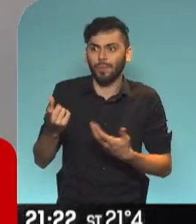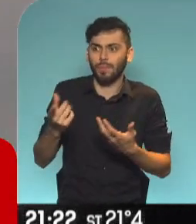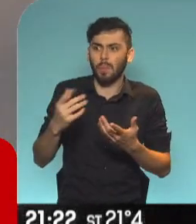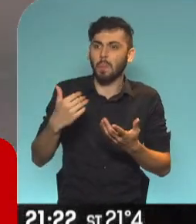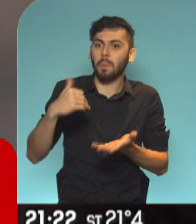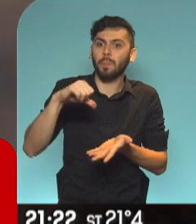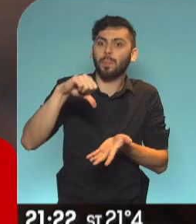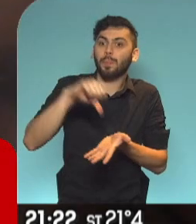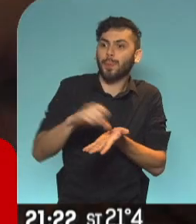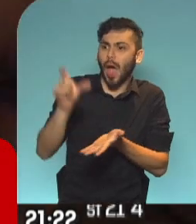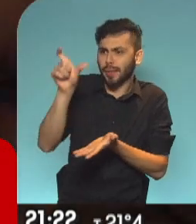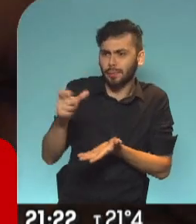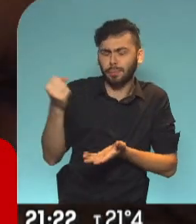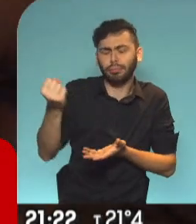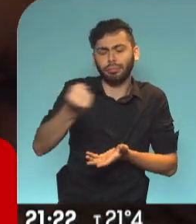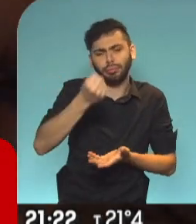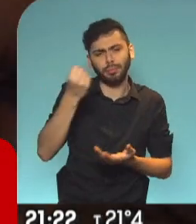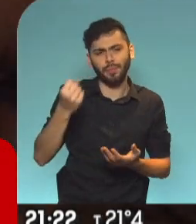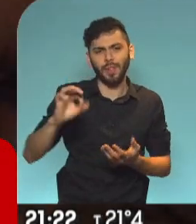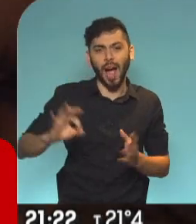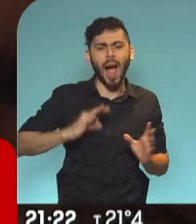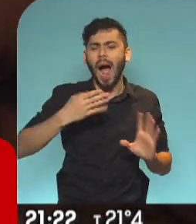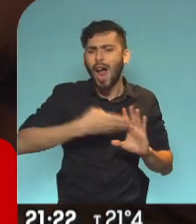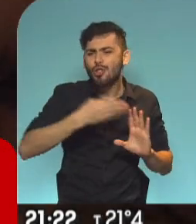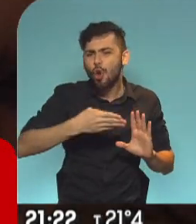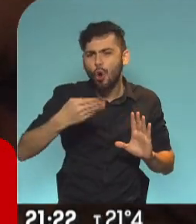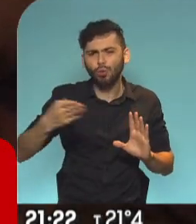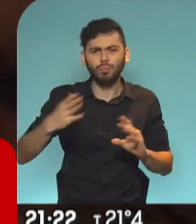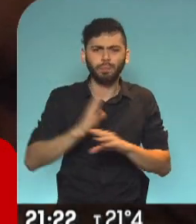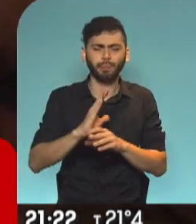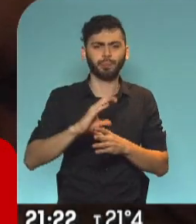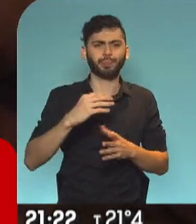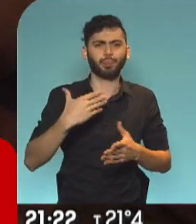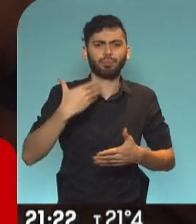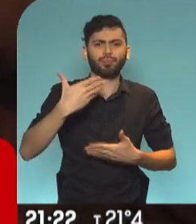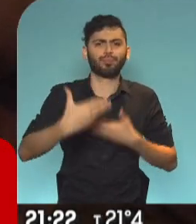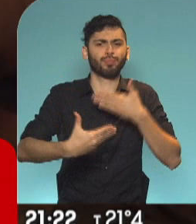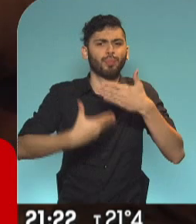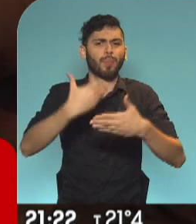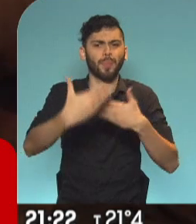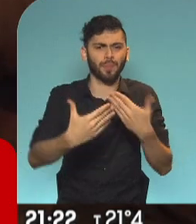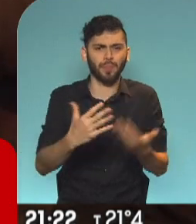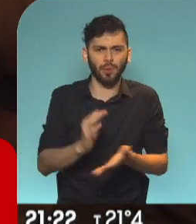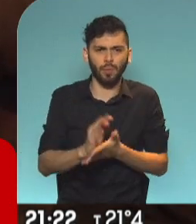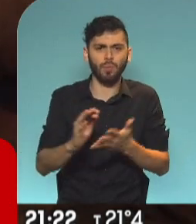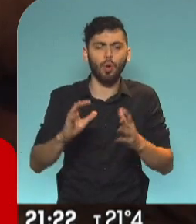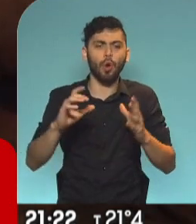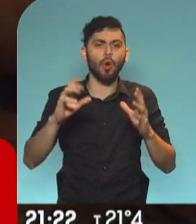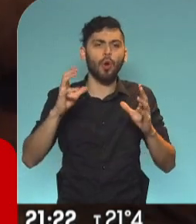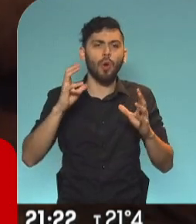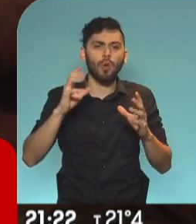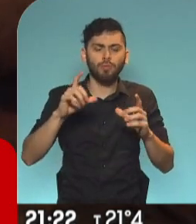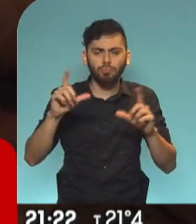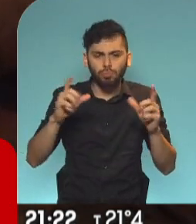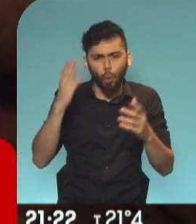país. En estos años han sido años de construcción para nosotros, desde los medios de la cultura,